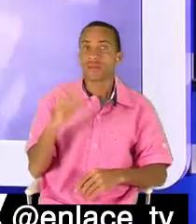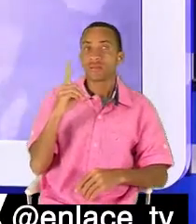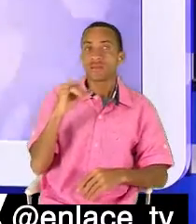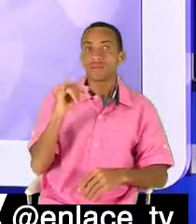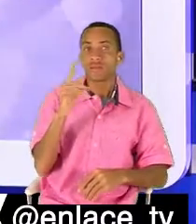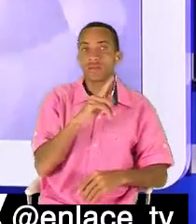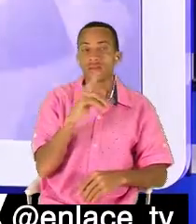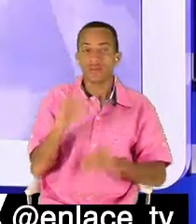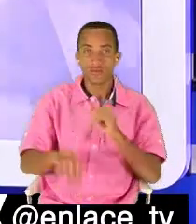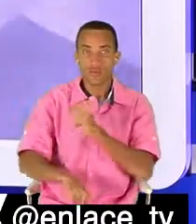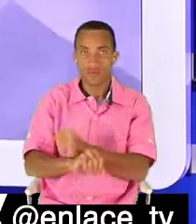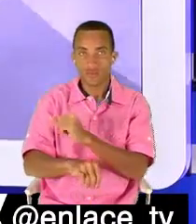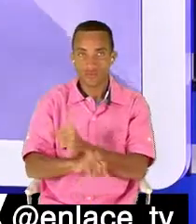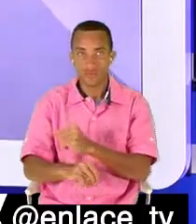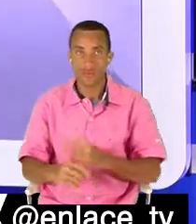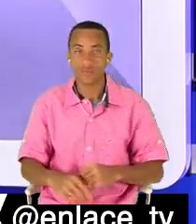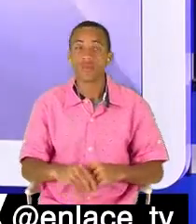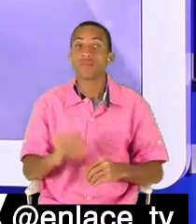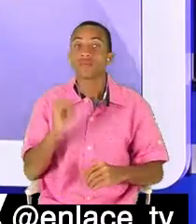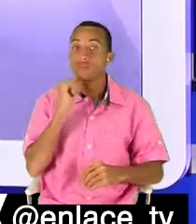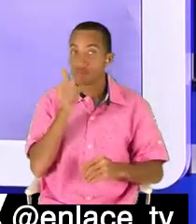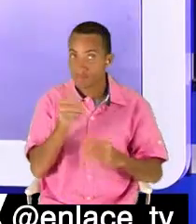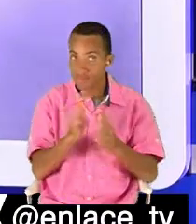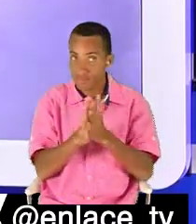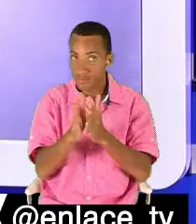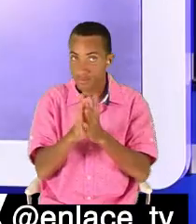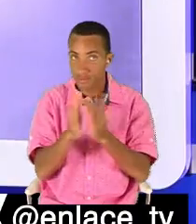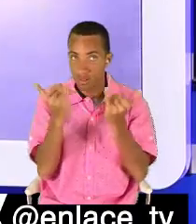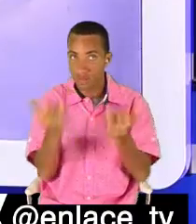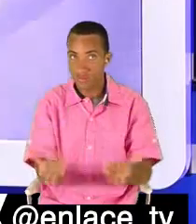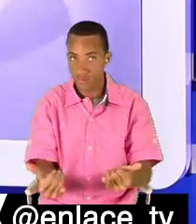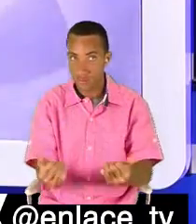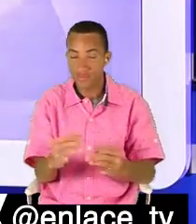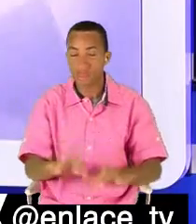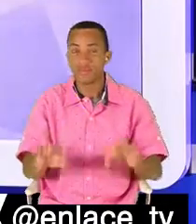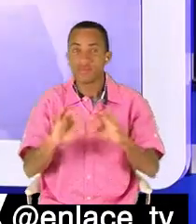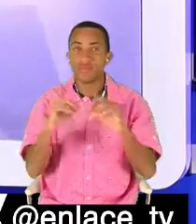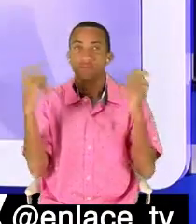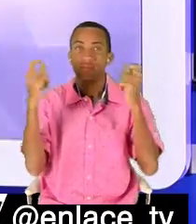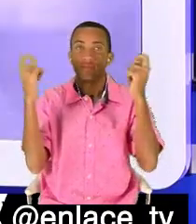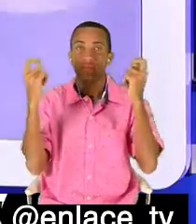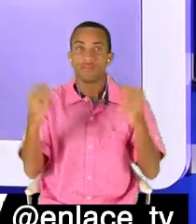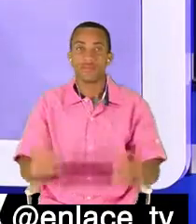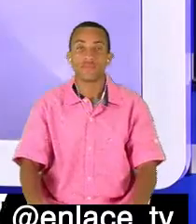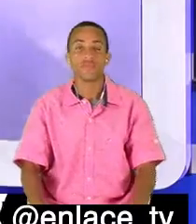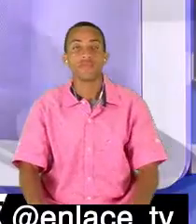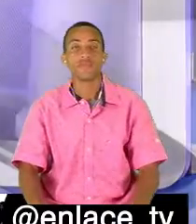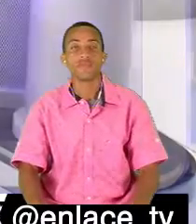los dos conjuntos de Barranca Bermeja. Información en minutos. Es el momento de nuestros patrocinadores. Ya regresamos.